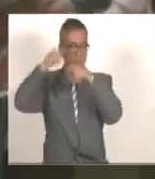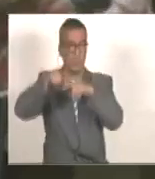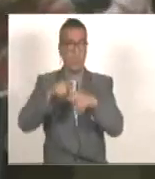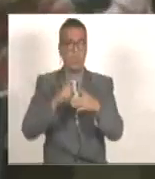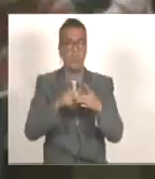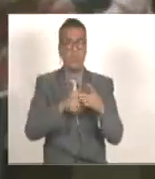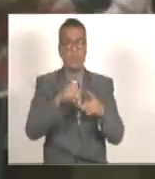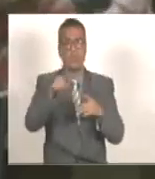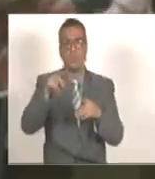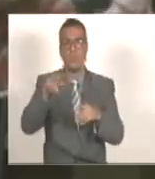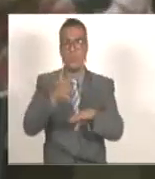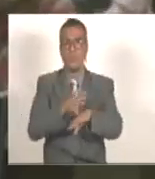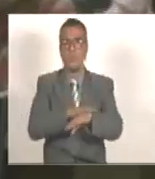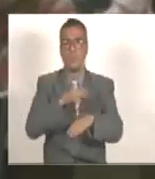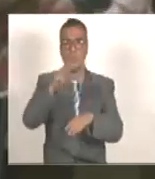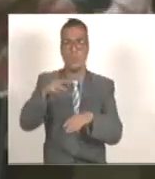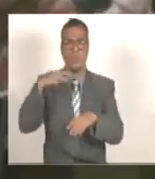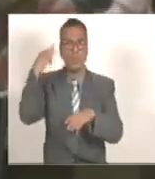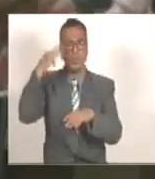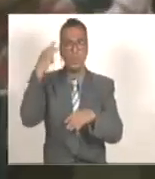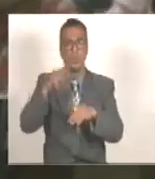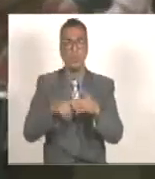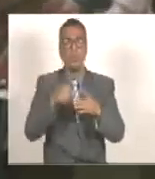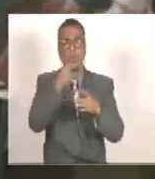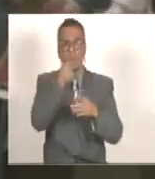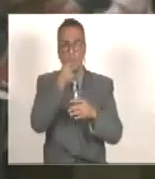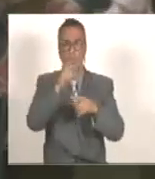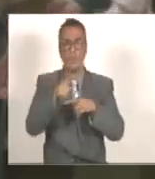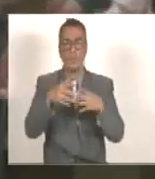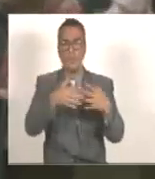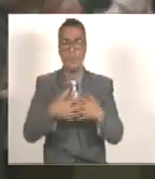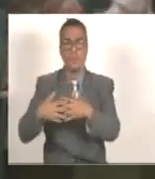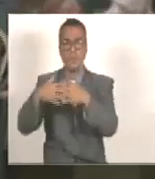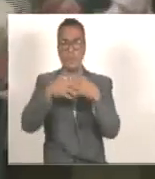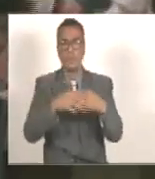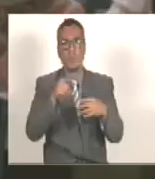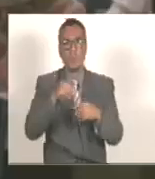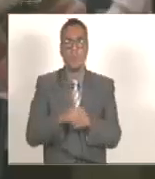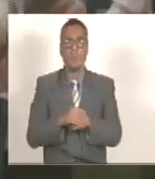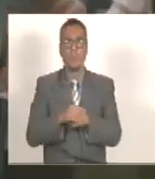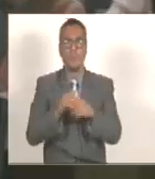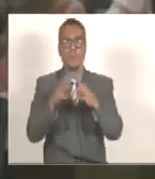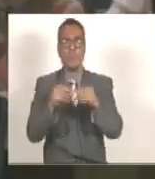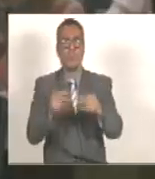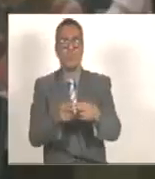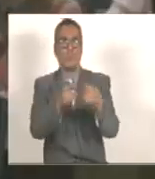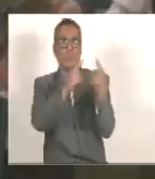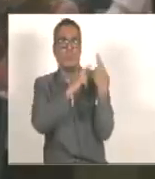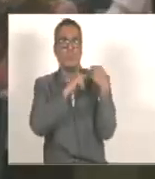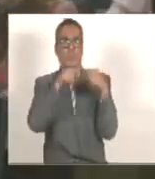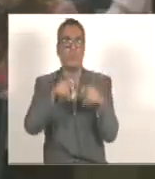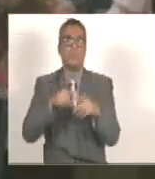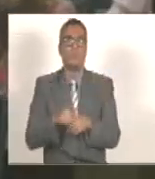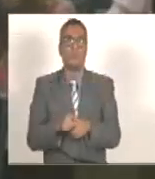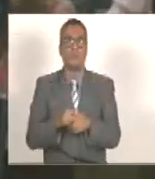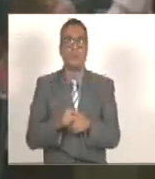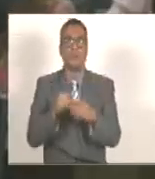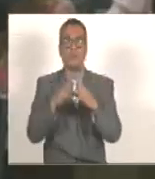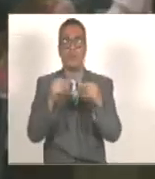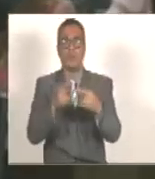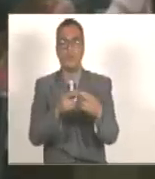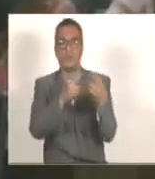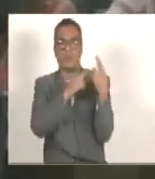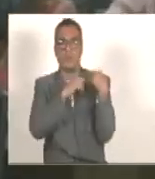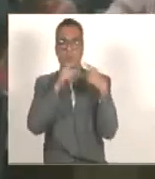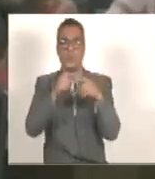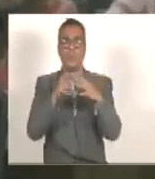muchísimo menos en el laudo arbitral. Los Estados Unidos, sus representantes, con los